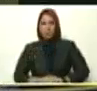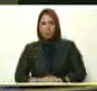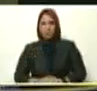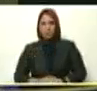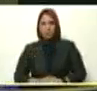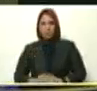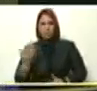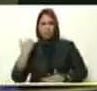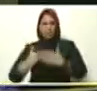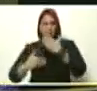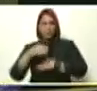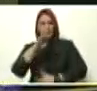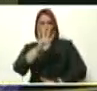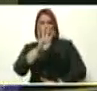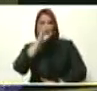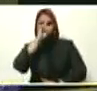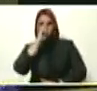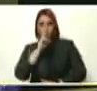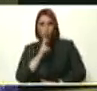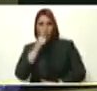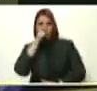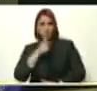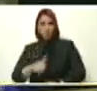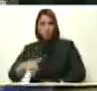Hace 4 años el pueblo de Anzoátegui